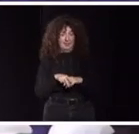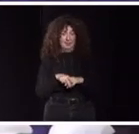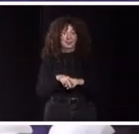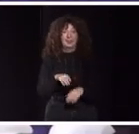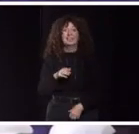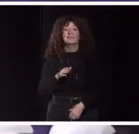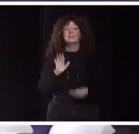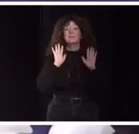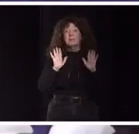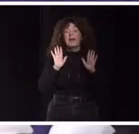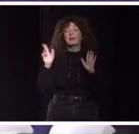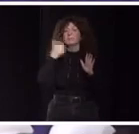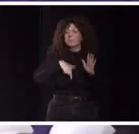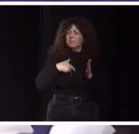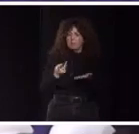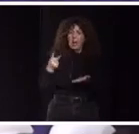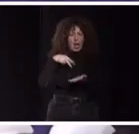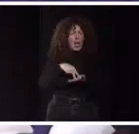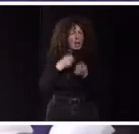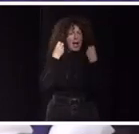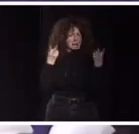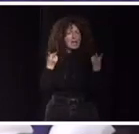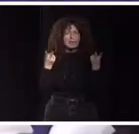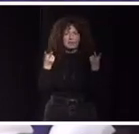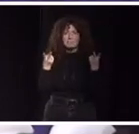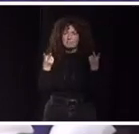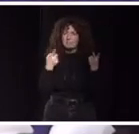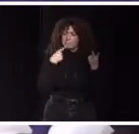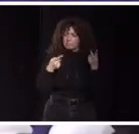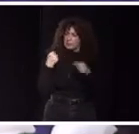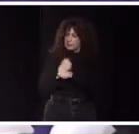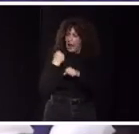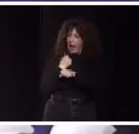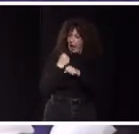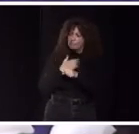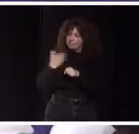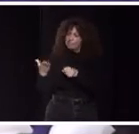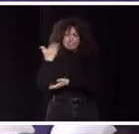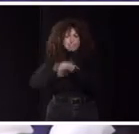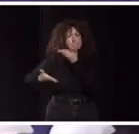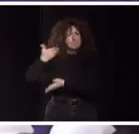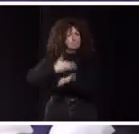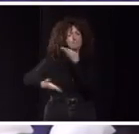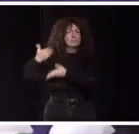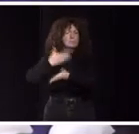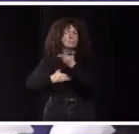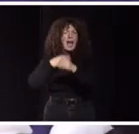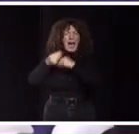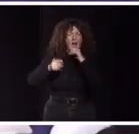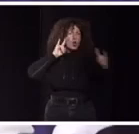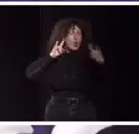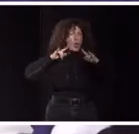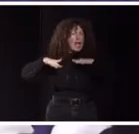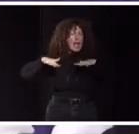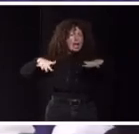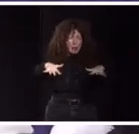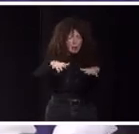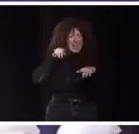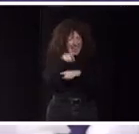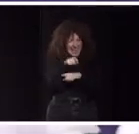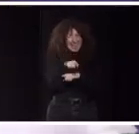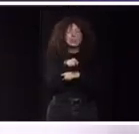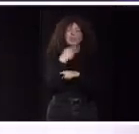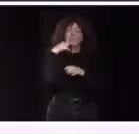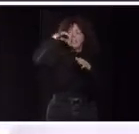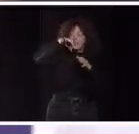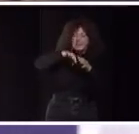embargo, levantarse, ponerse en pie, trabajar con otros y con otras y hacer mucho ruido. Esa es la